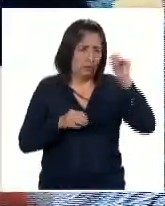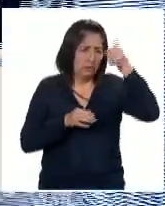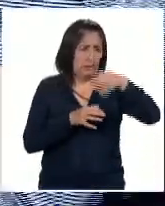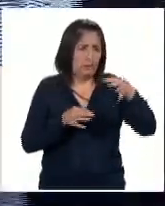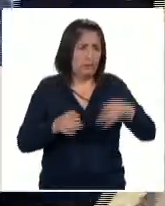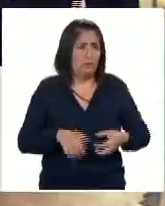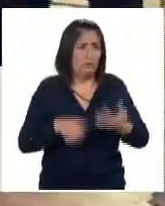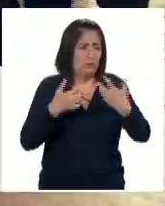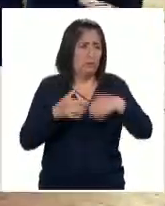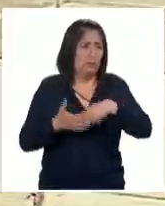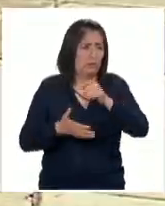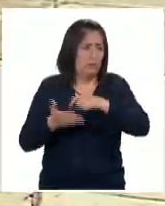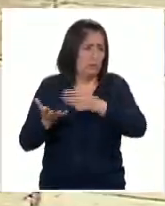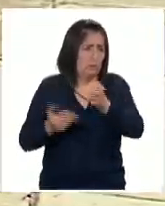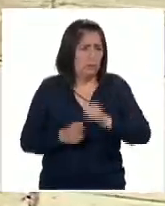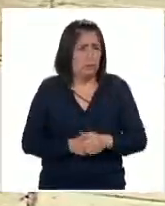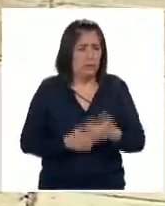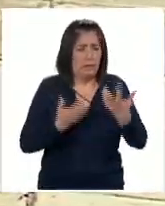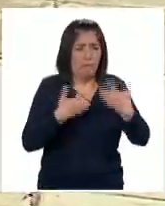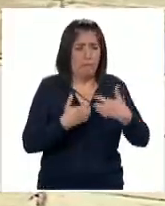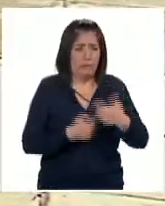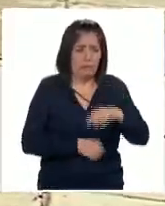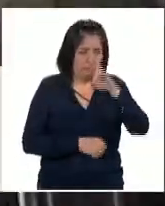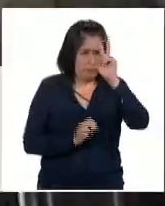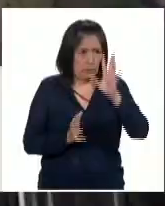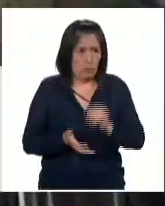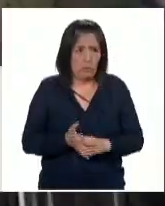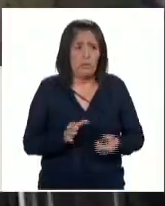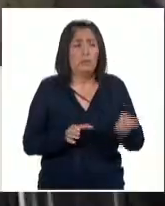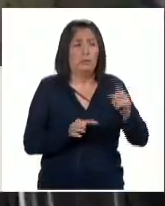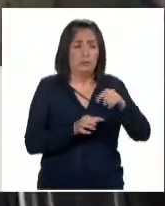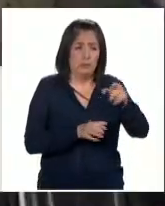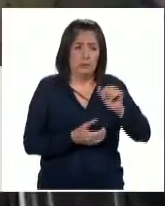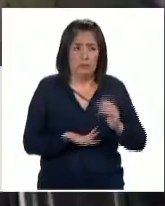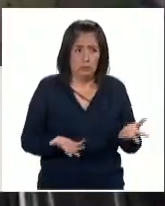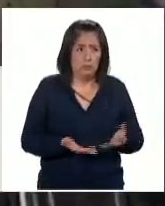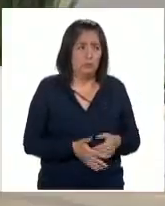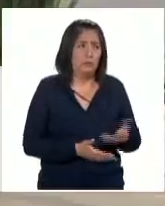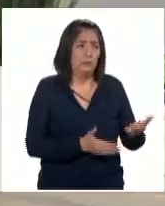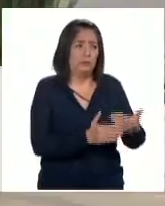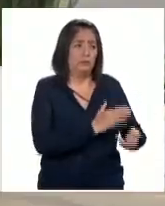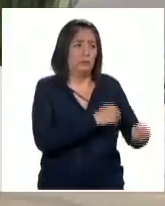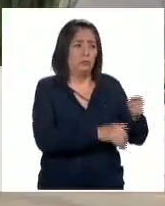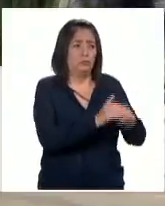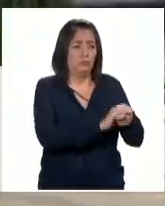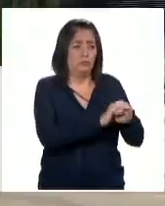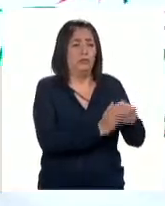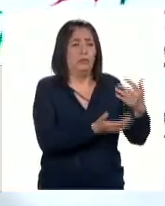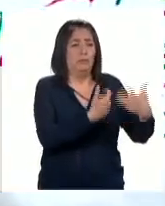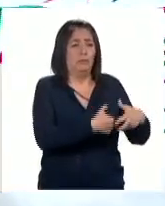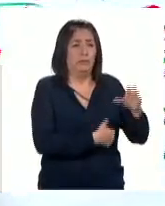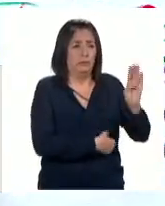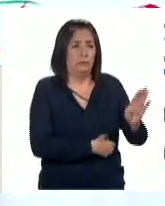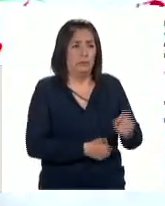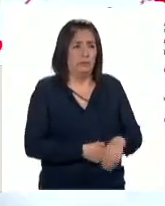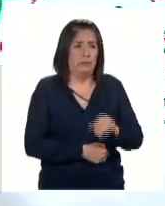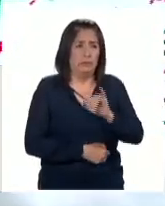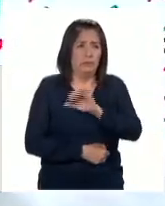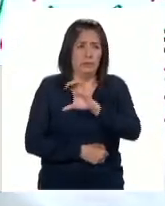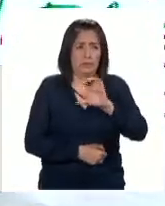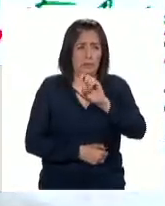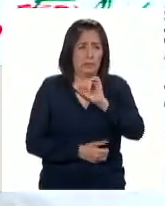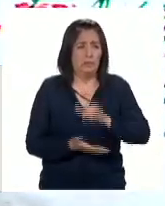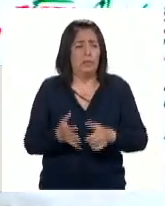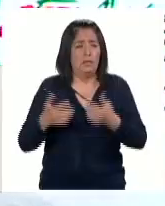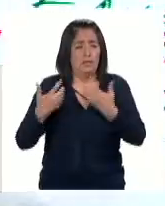Contratistas Generales S.A., una de las empresas peruanas involucradas en el caso de corrupción de Odebrecht. IGSA debe a constructora